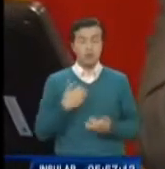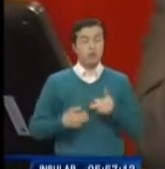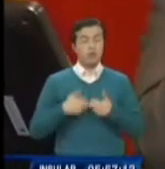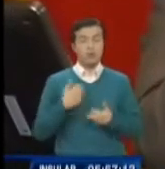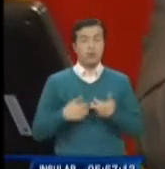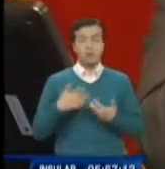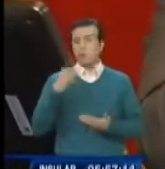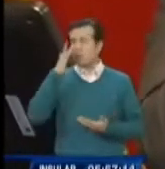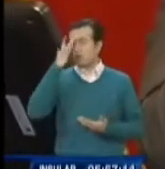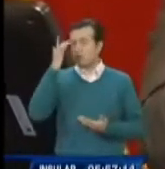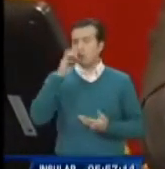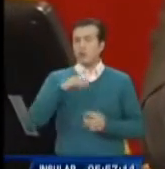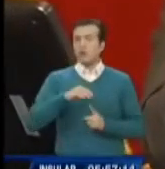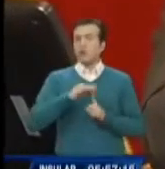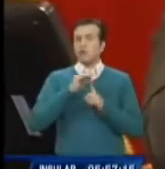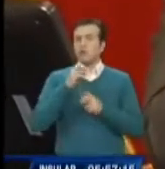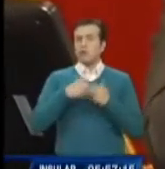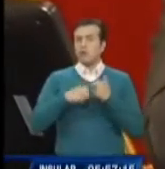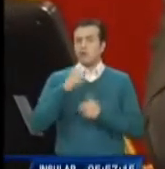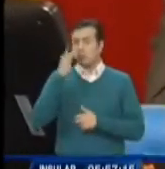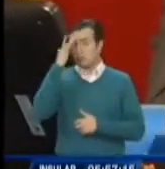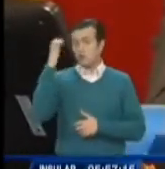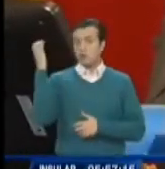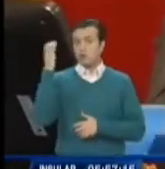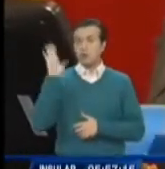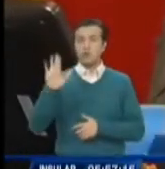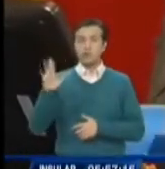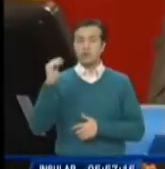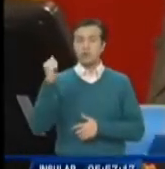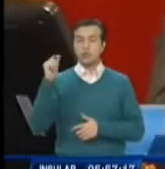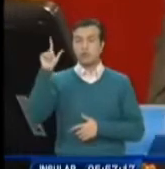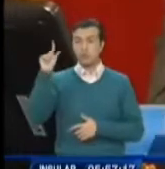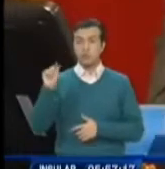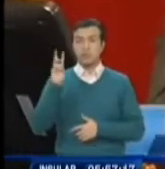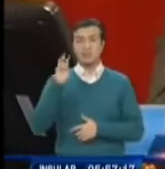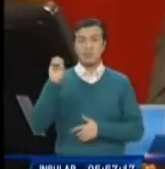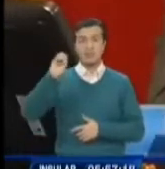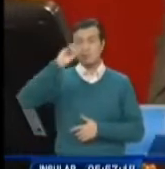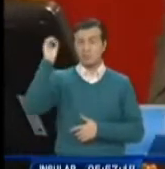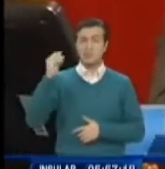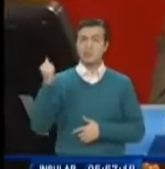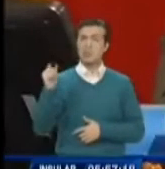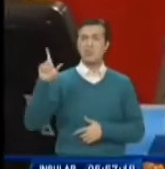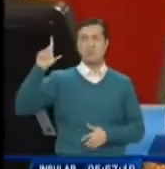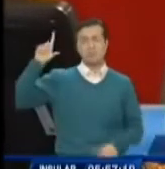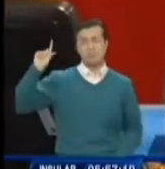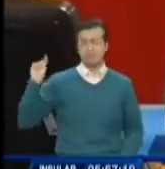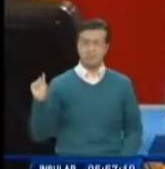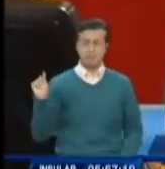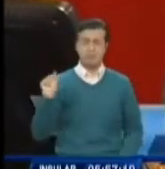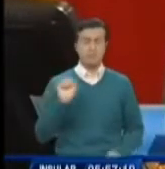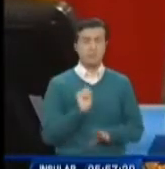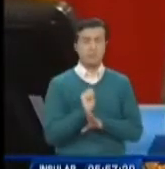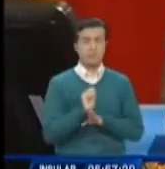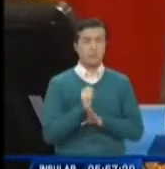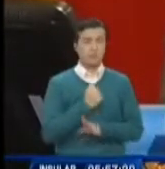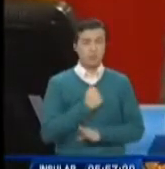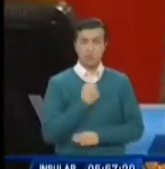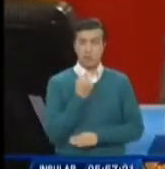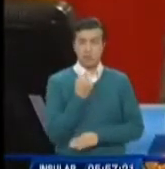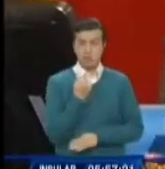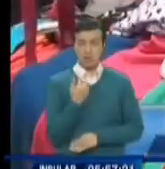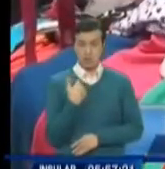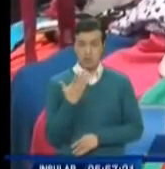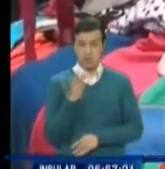principal es que Colombia ha devaluado el peso cerca de 60% en los últimos meses y Ecuador no tiene ni siquiera